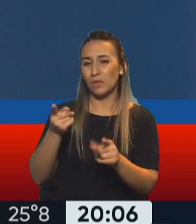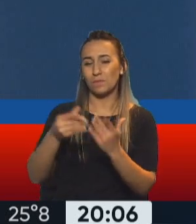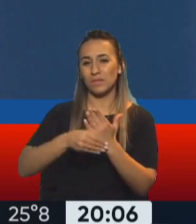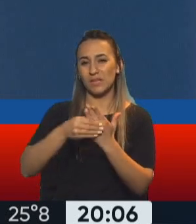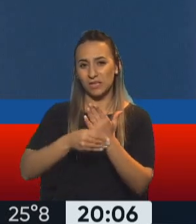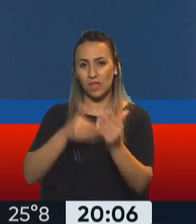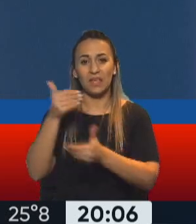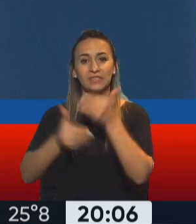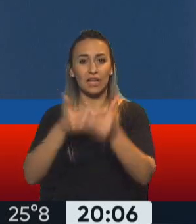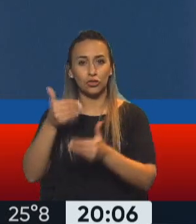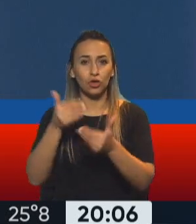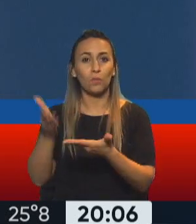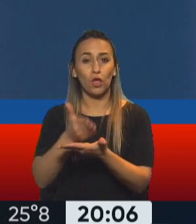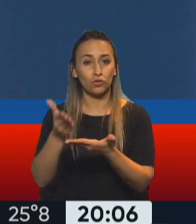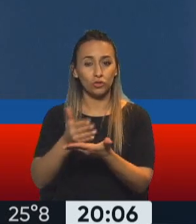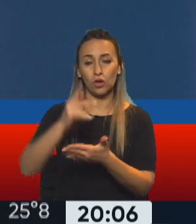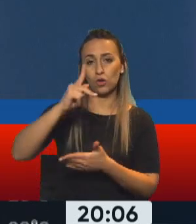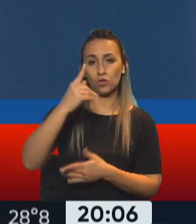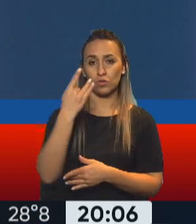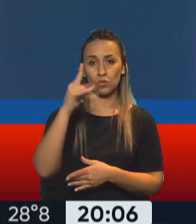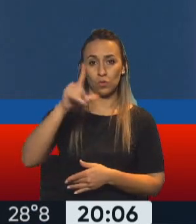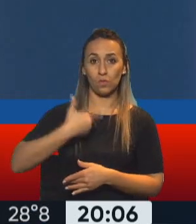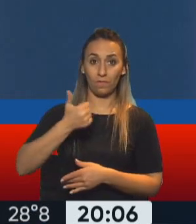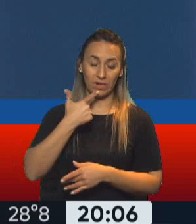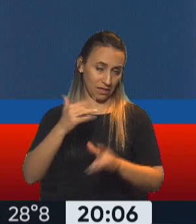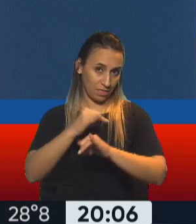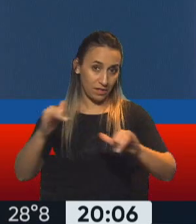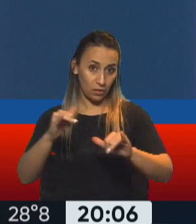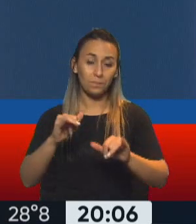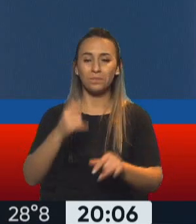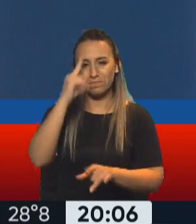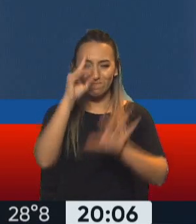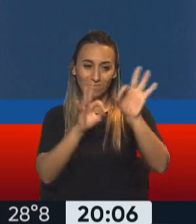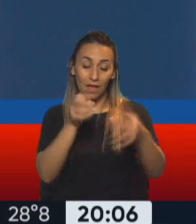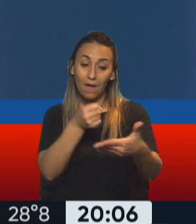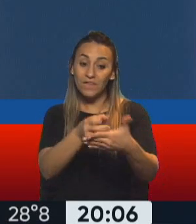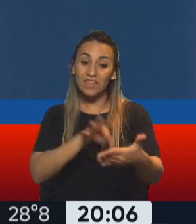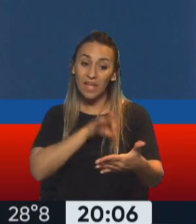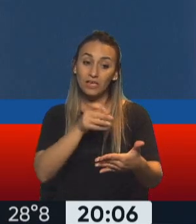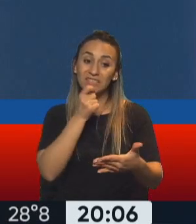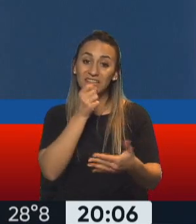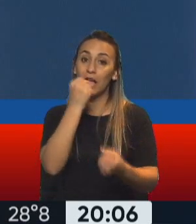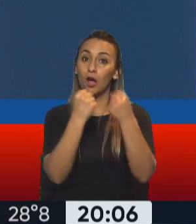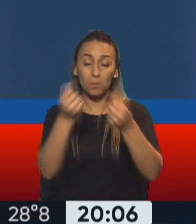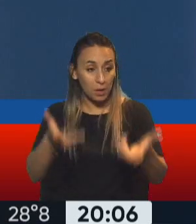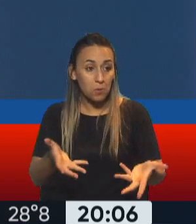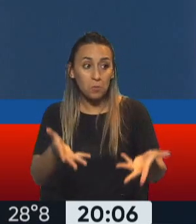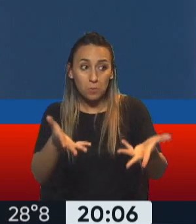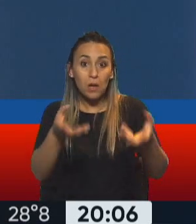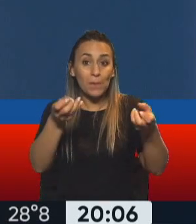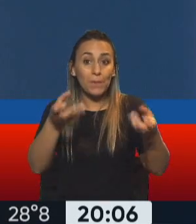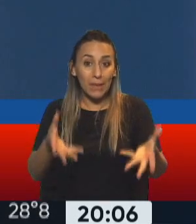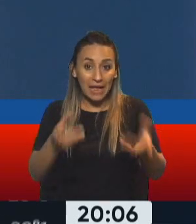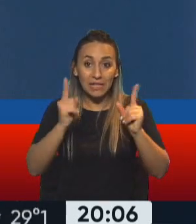de Desarrollo Productivo, Matías Culfas, en declaraciones radiales, que se analiza que a fin de año, si la economía viene recuperándose y el incremento de trabajadores